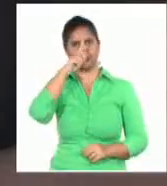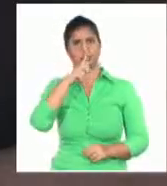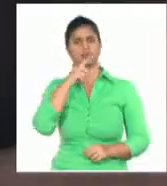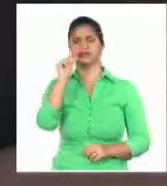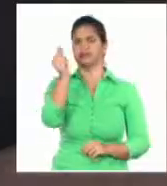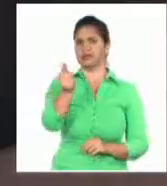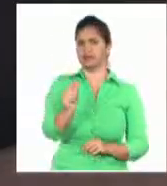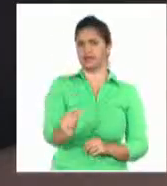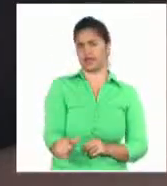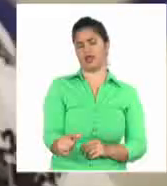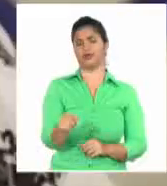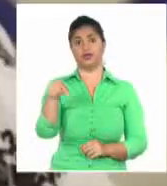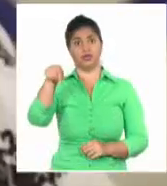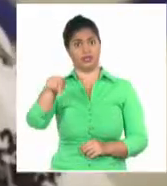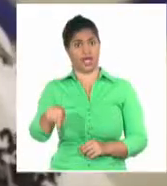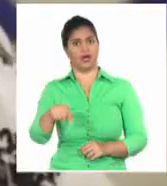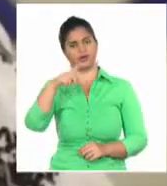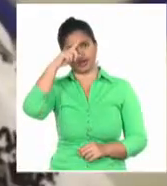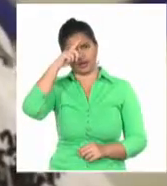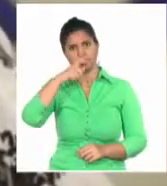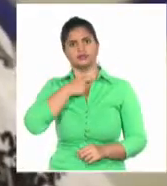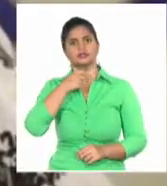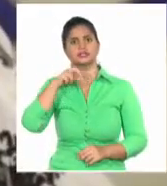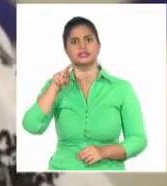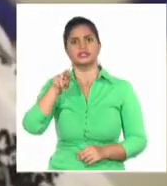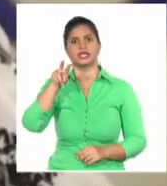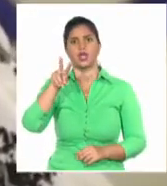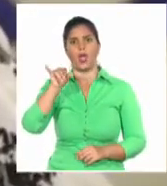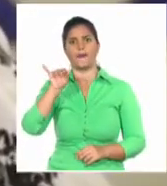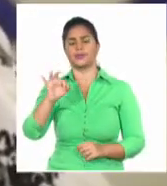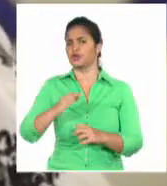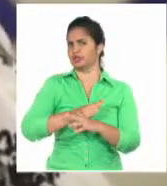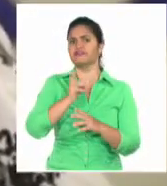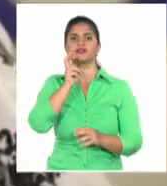neerlandés y ahora al serbio, gracias al premio Llave de